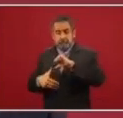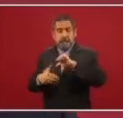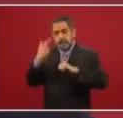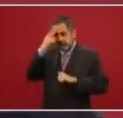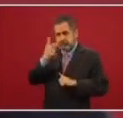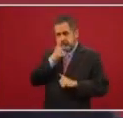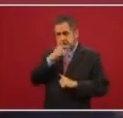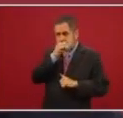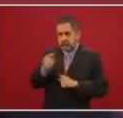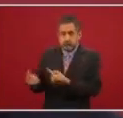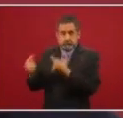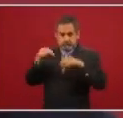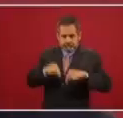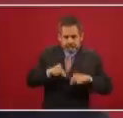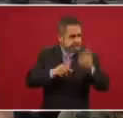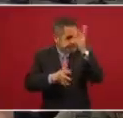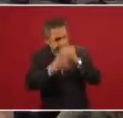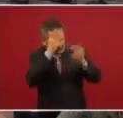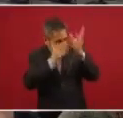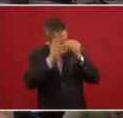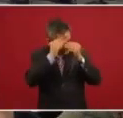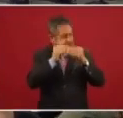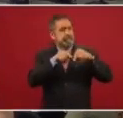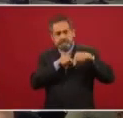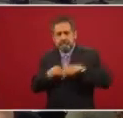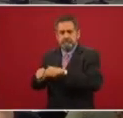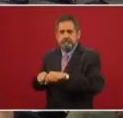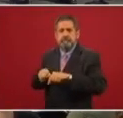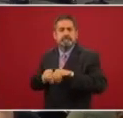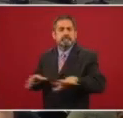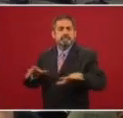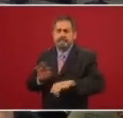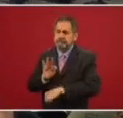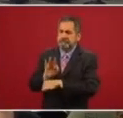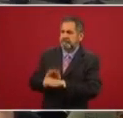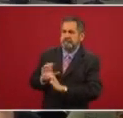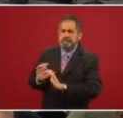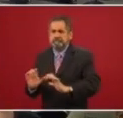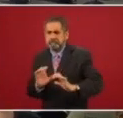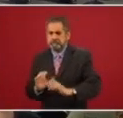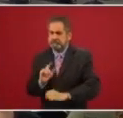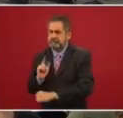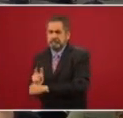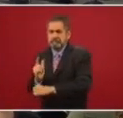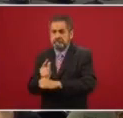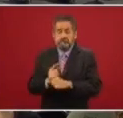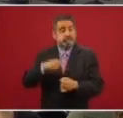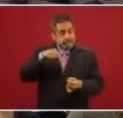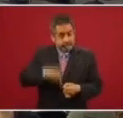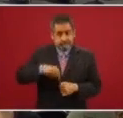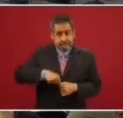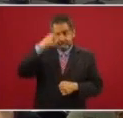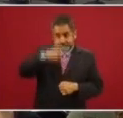y cuba para que adquirieran las competencias necesarias para hacer para poder hacer también la detección local en sus